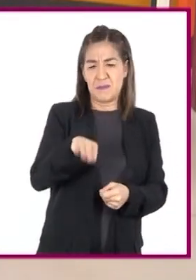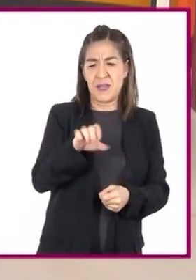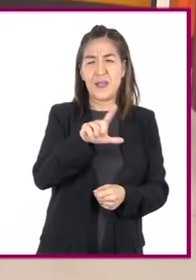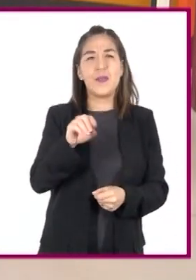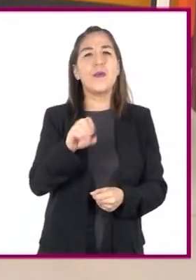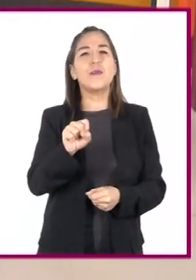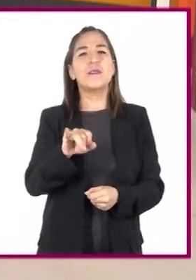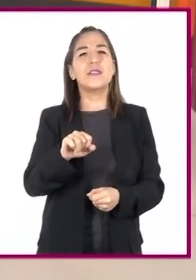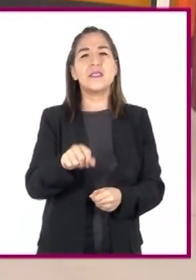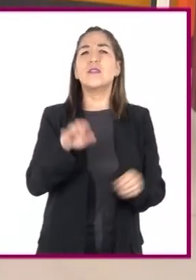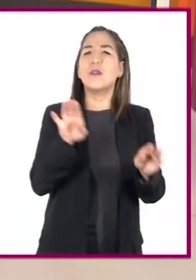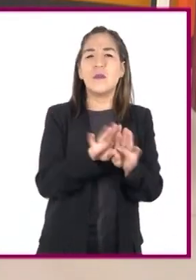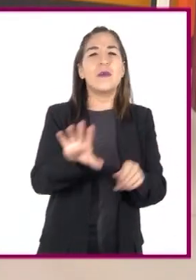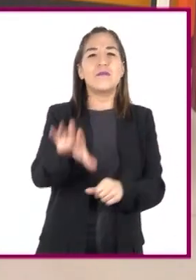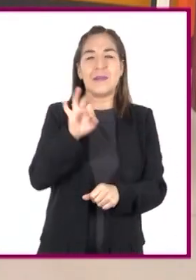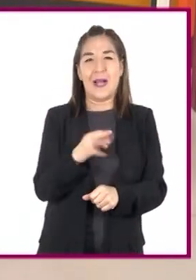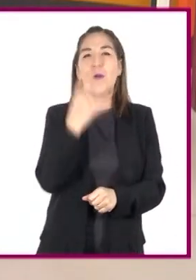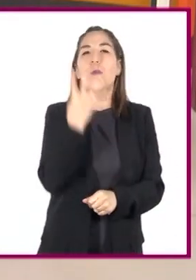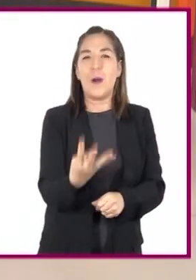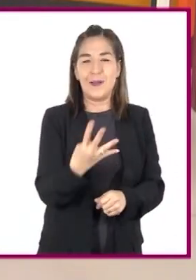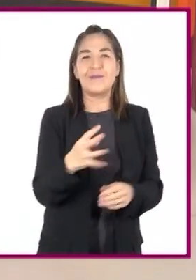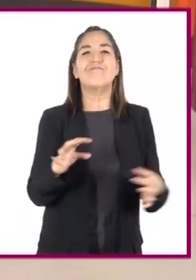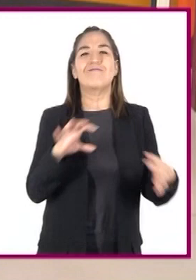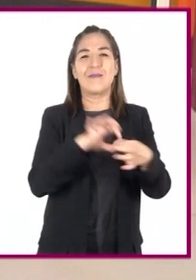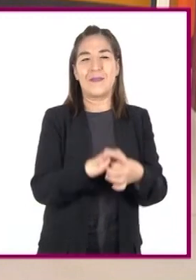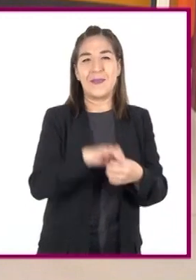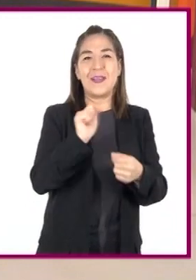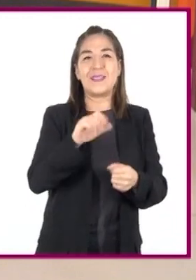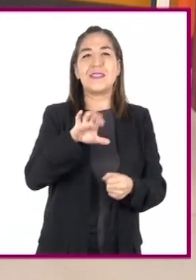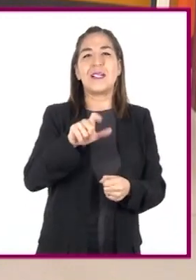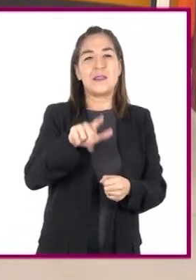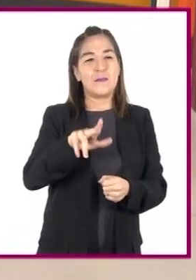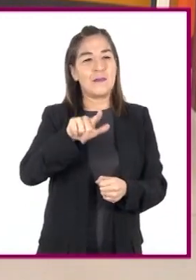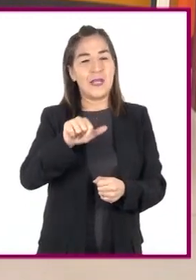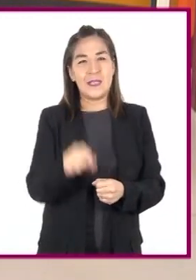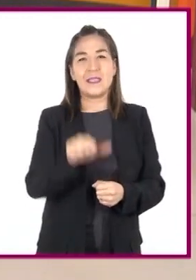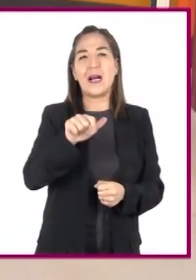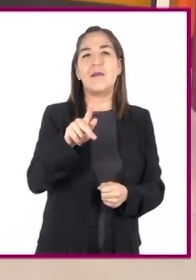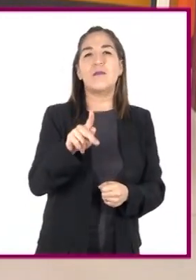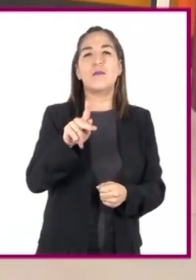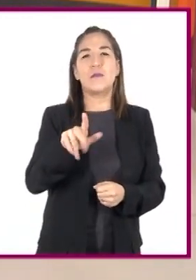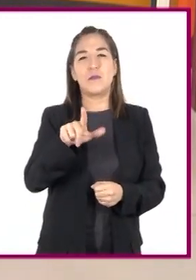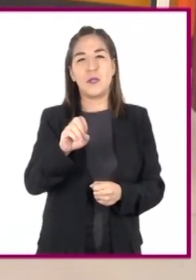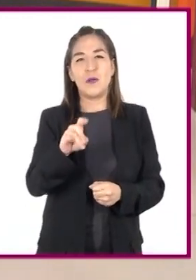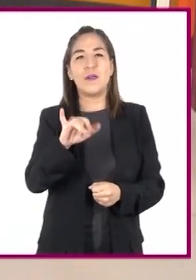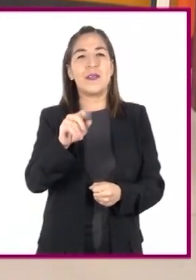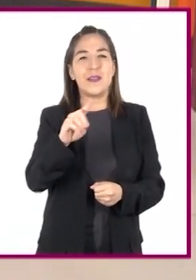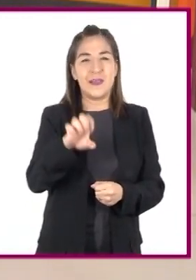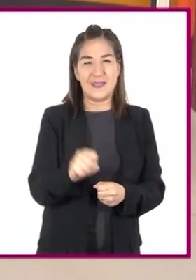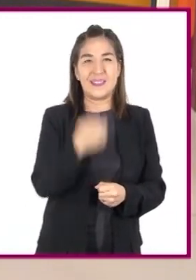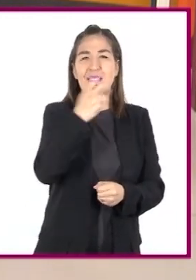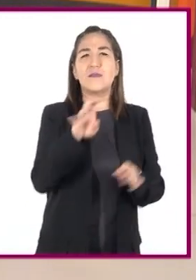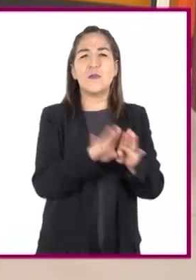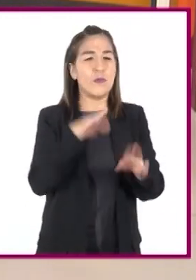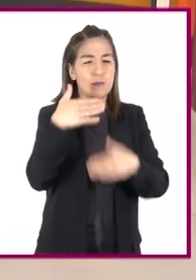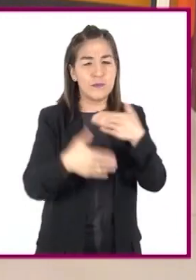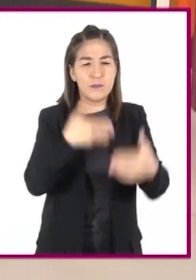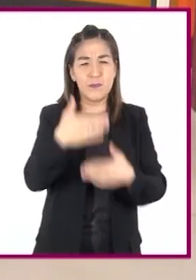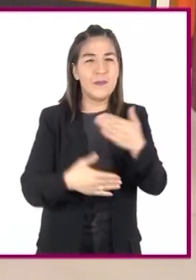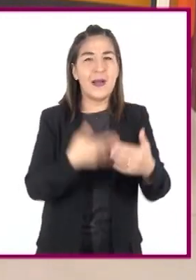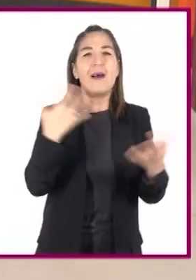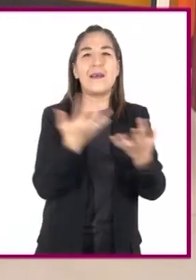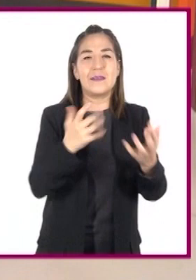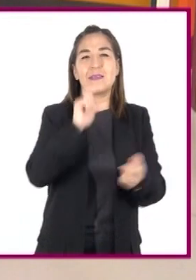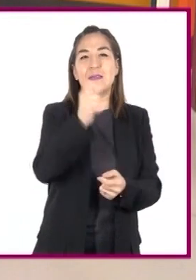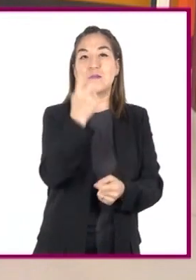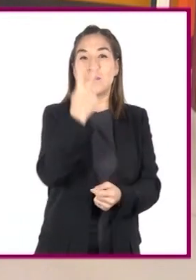se obtienen 4 células haploides o sexuales. En el proceso de la meiosis se llevan a cabo